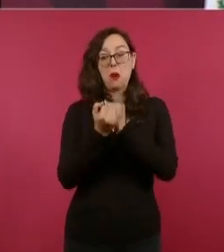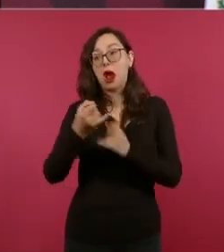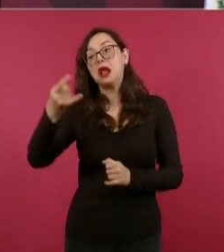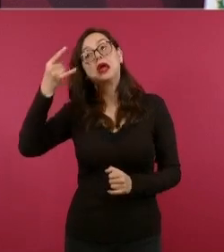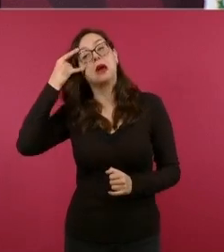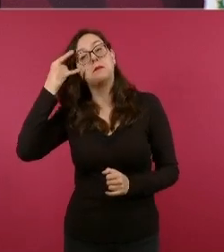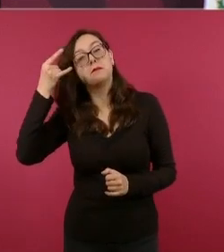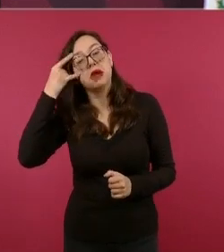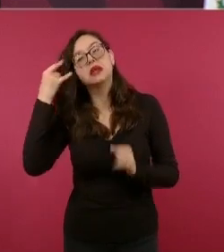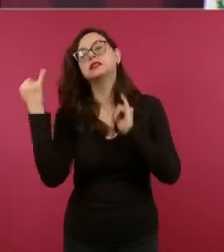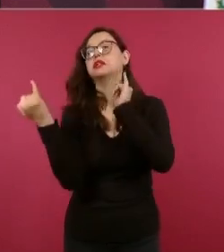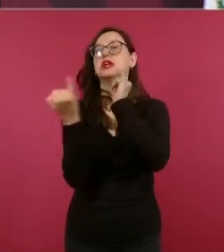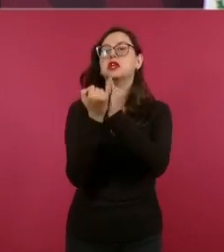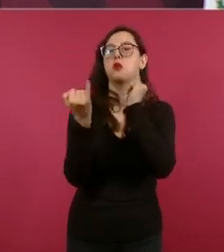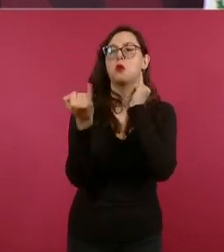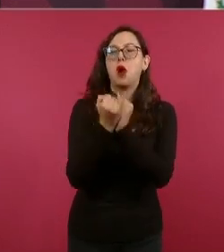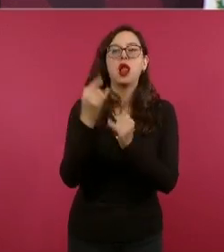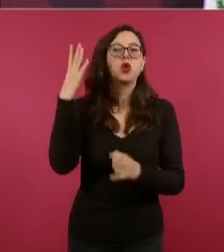Tamaulipas.